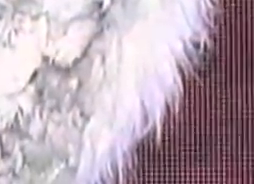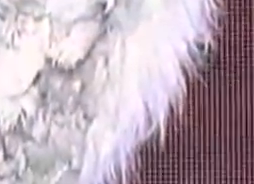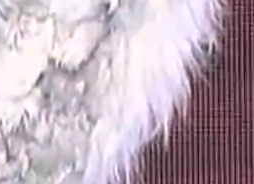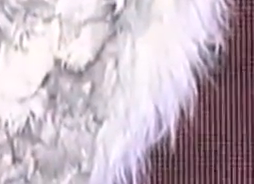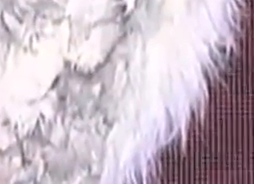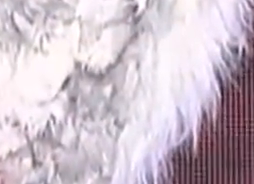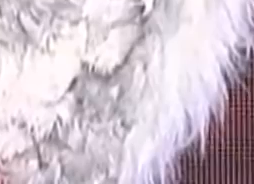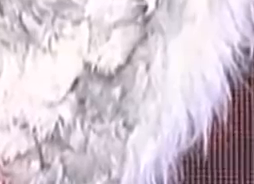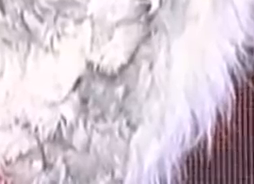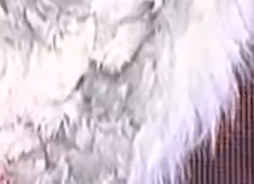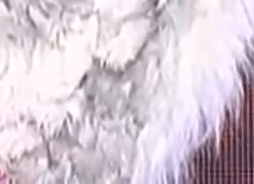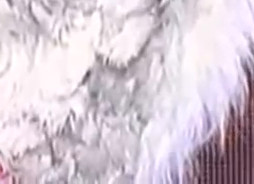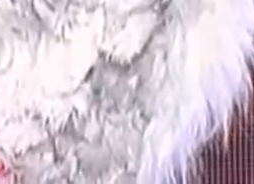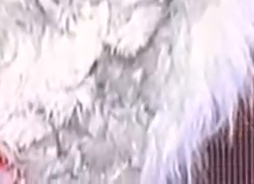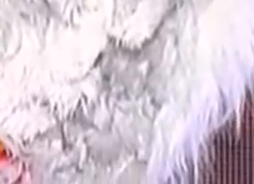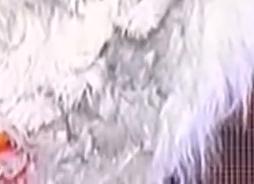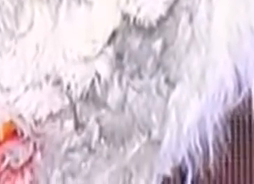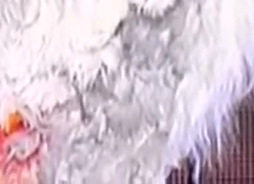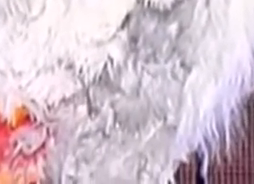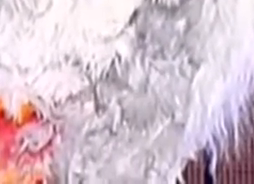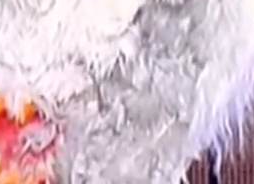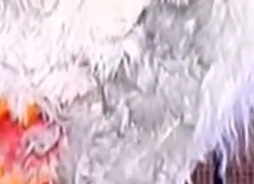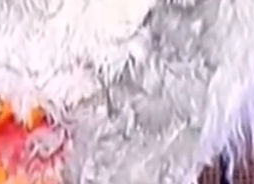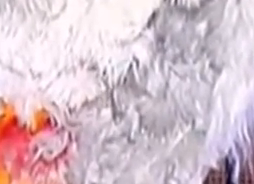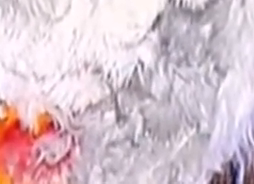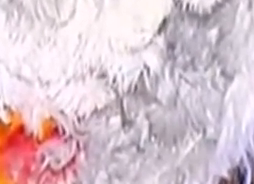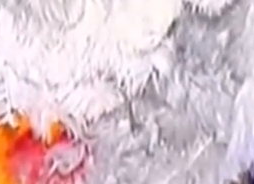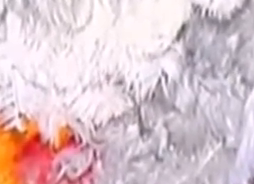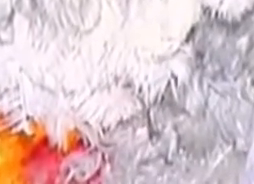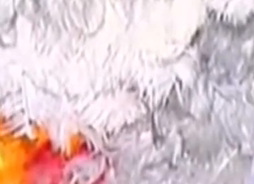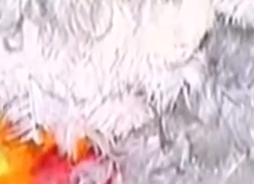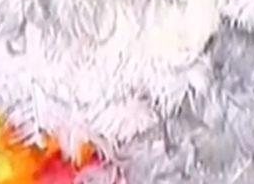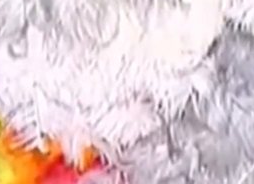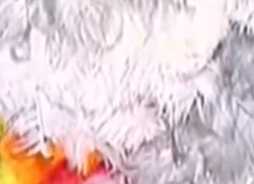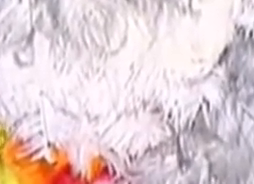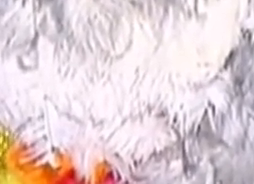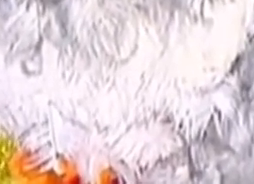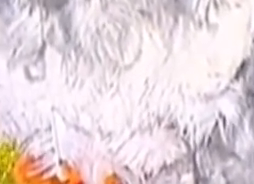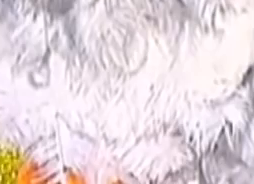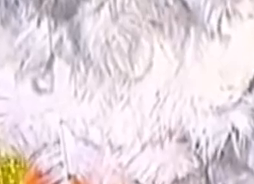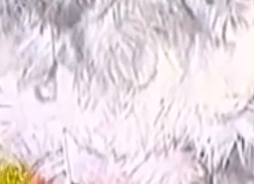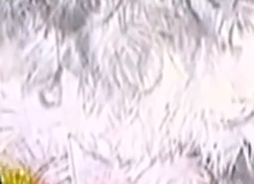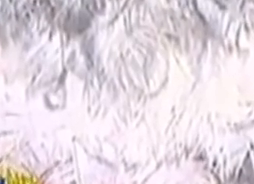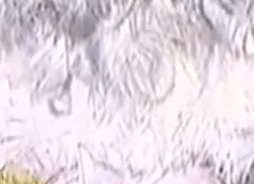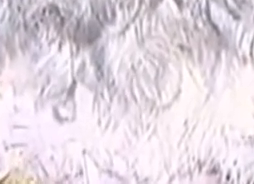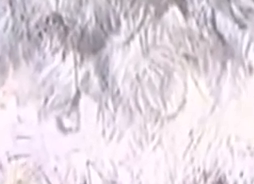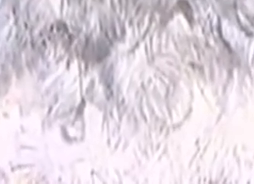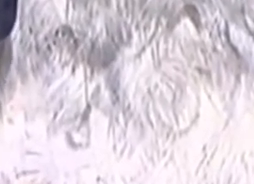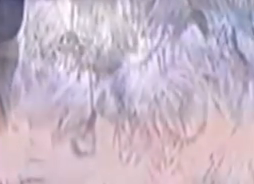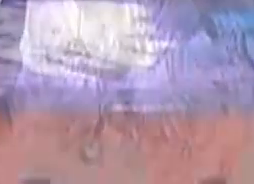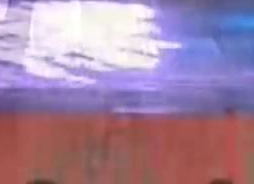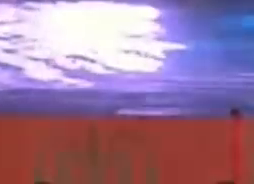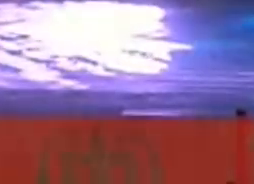mujer. Yo no soy esa que tú te imaginas. Yo solo soy un hombre.